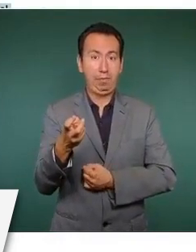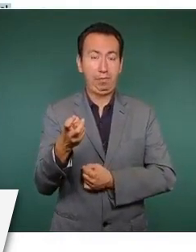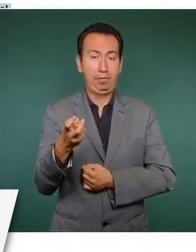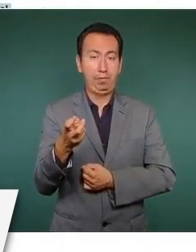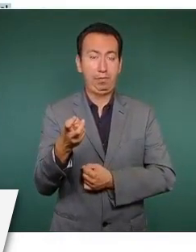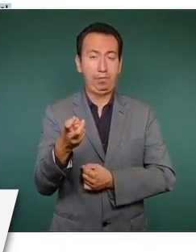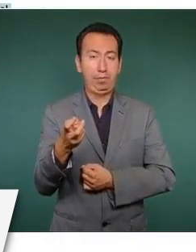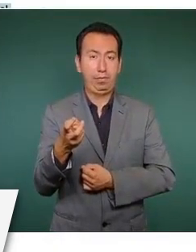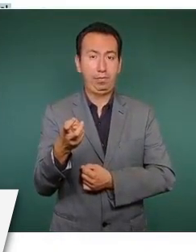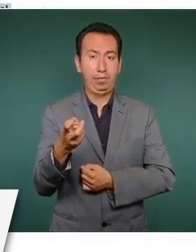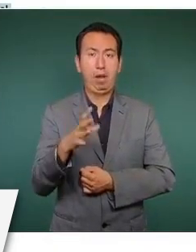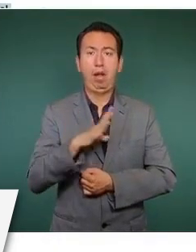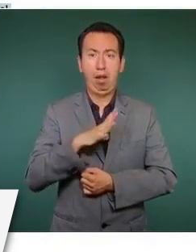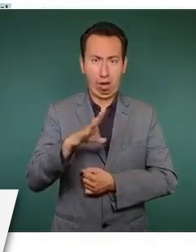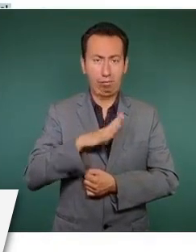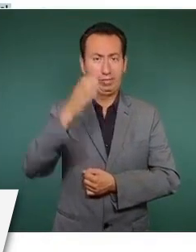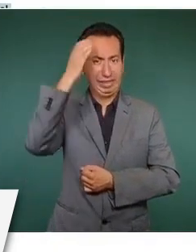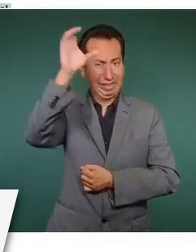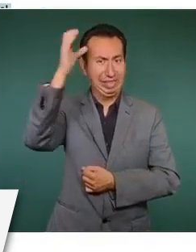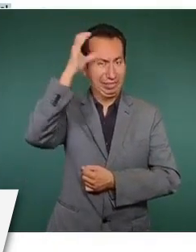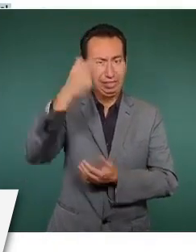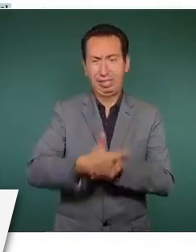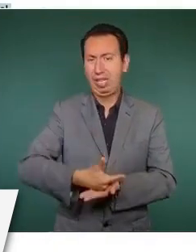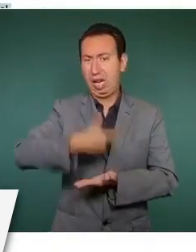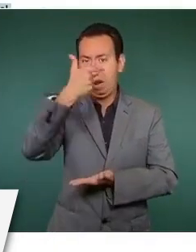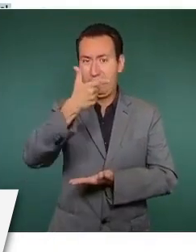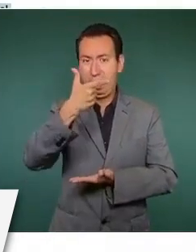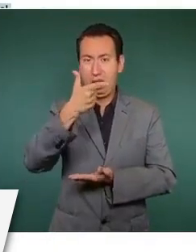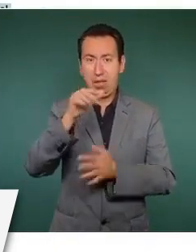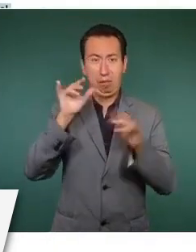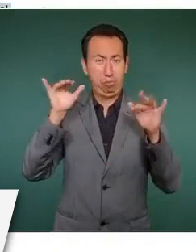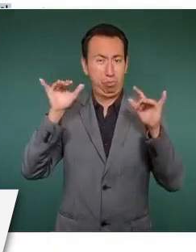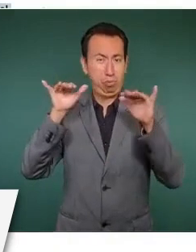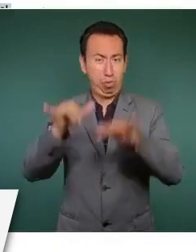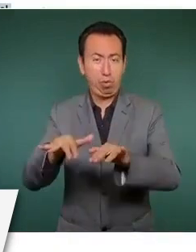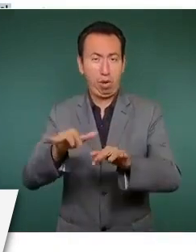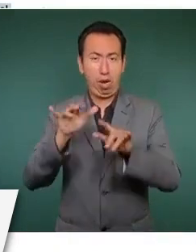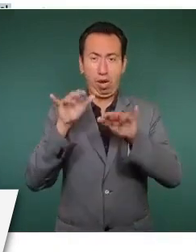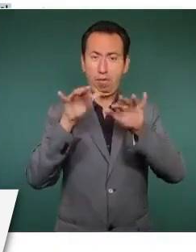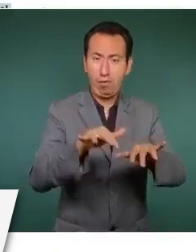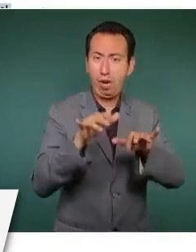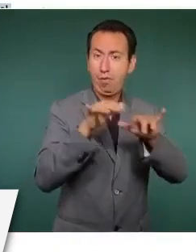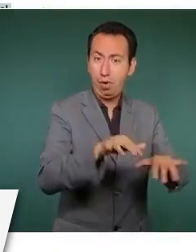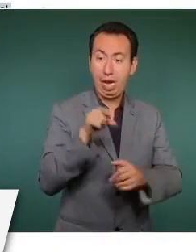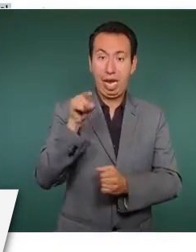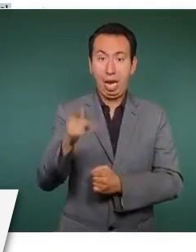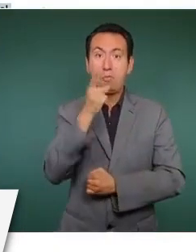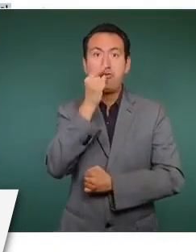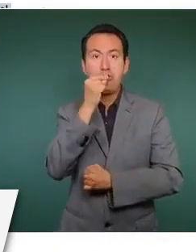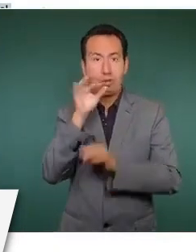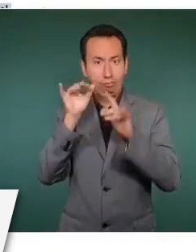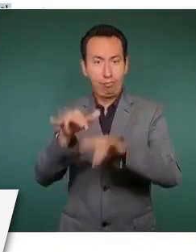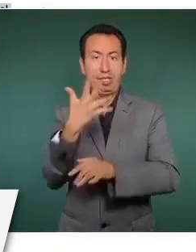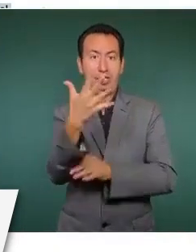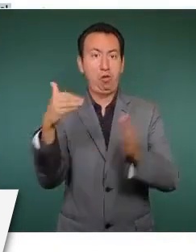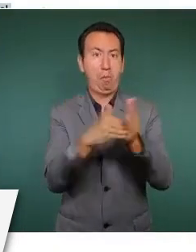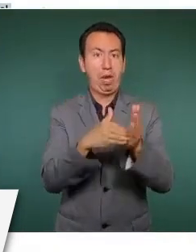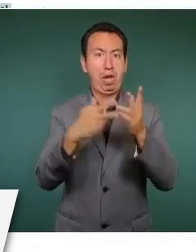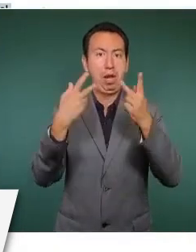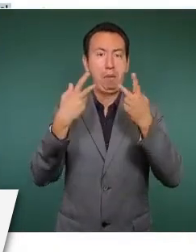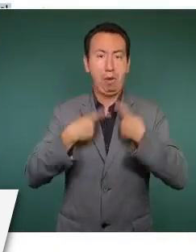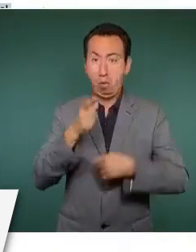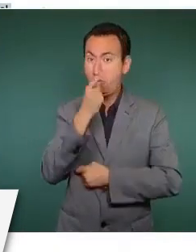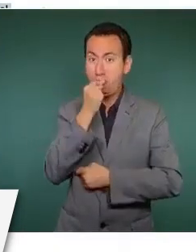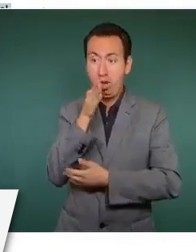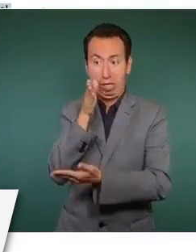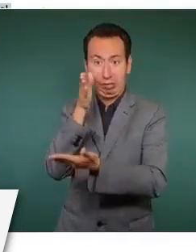importante incidencia delictiva, donde están concentrados una gran cantidad de policías. Aquí casi los 5.000 policías en esos